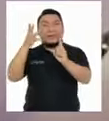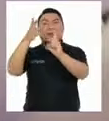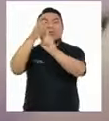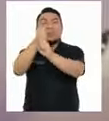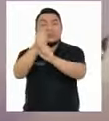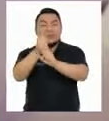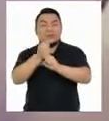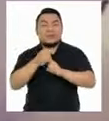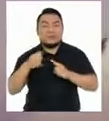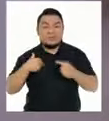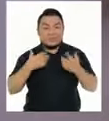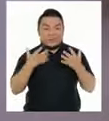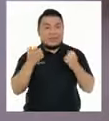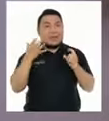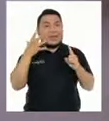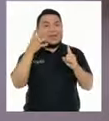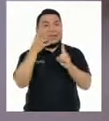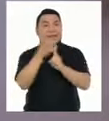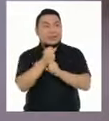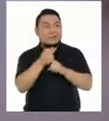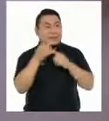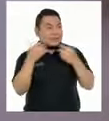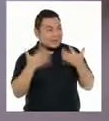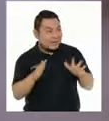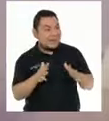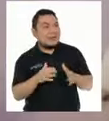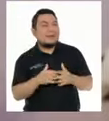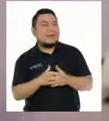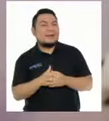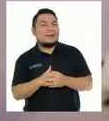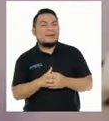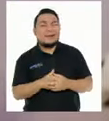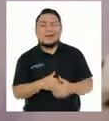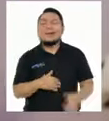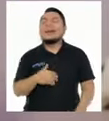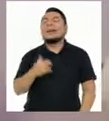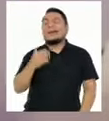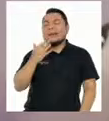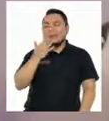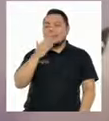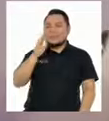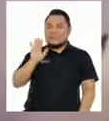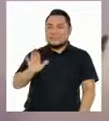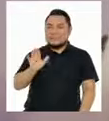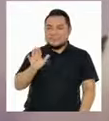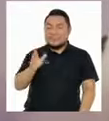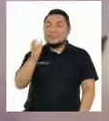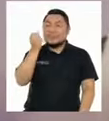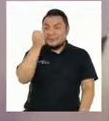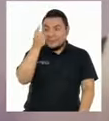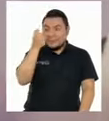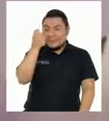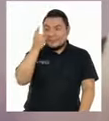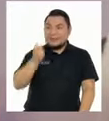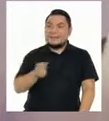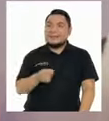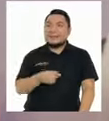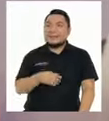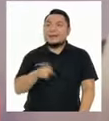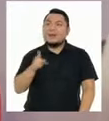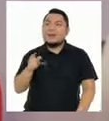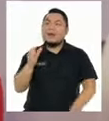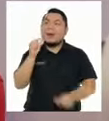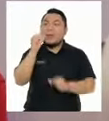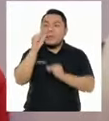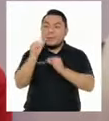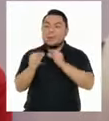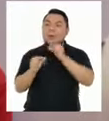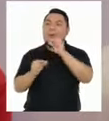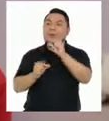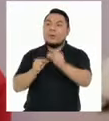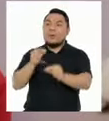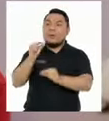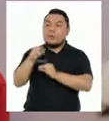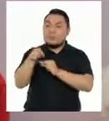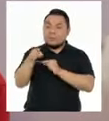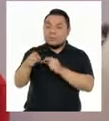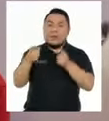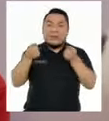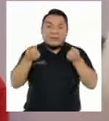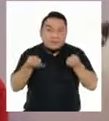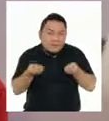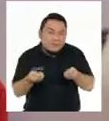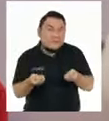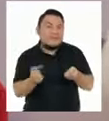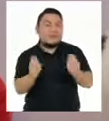Quiero lograrlo ya. Ay, Chancay, te entiendo. Poco a poco, esforzándote